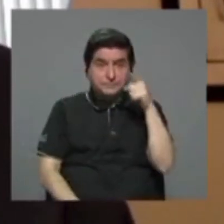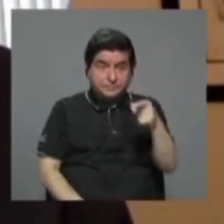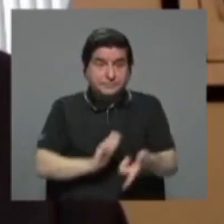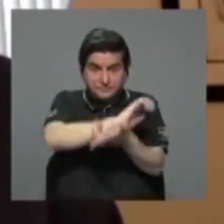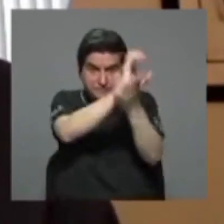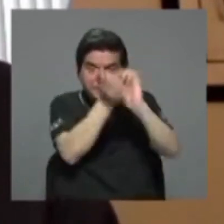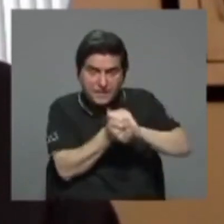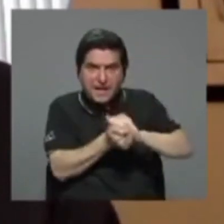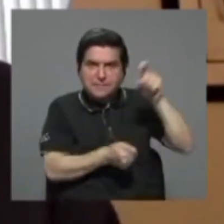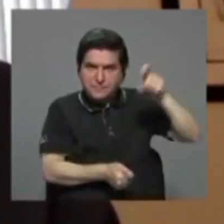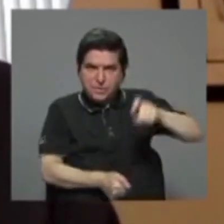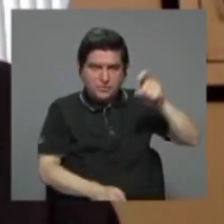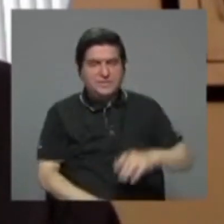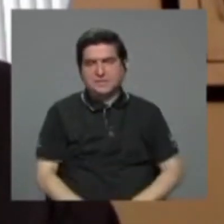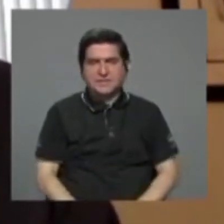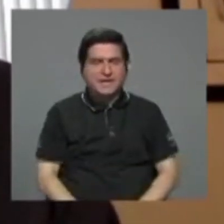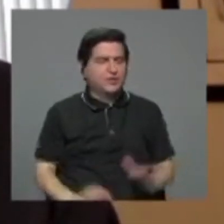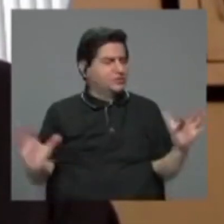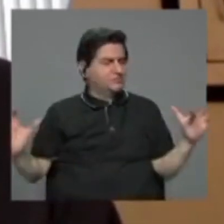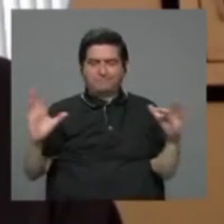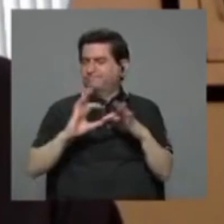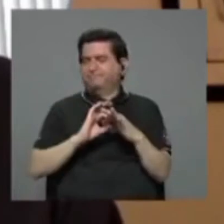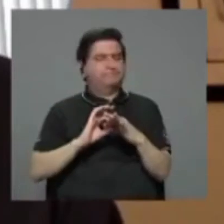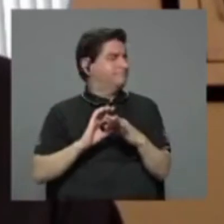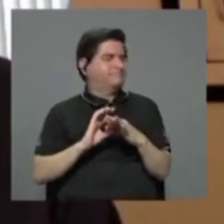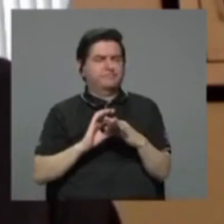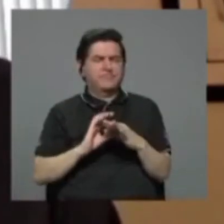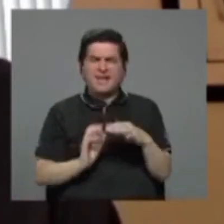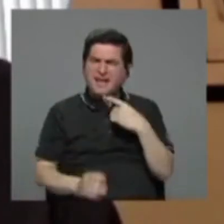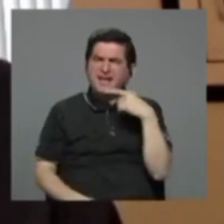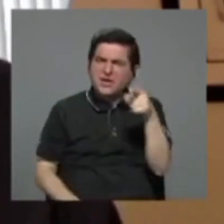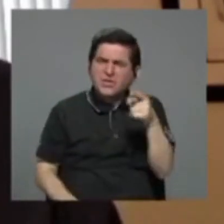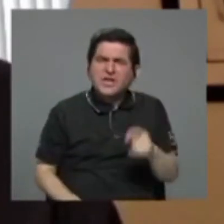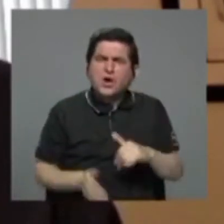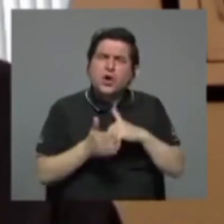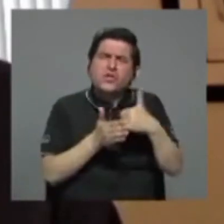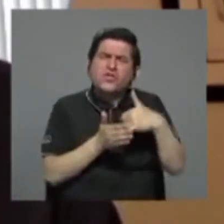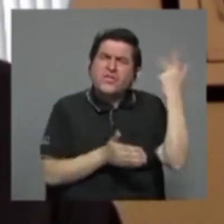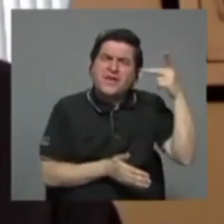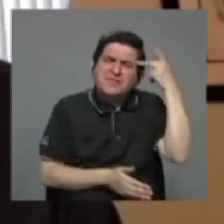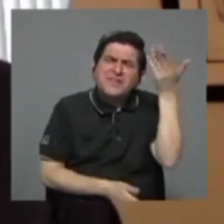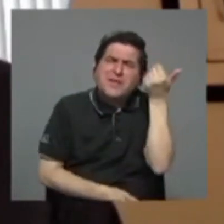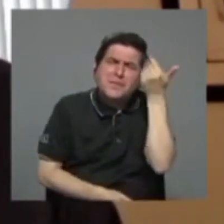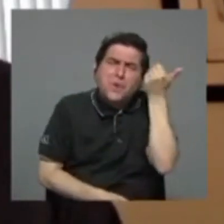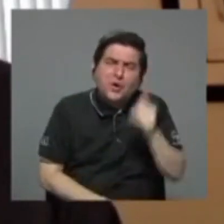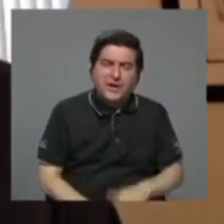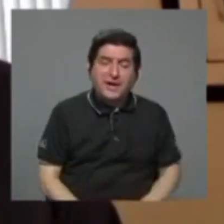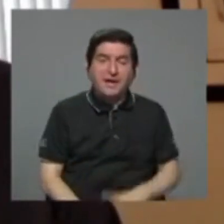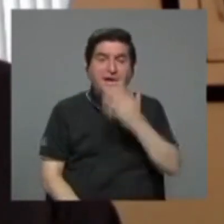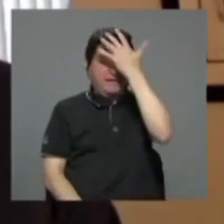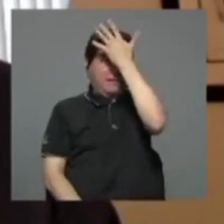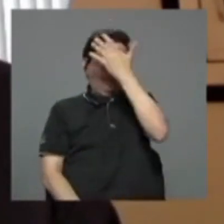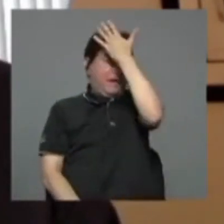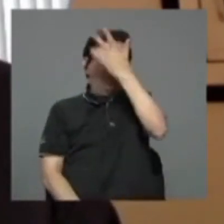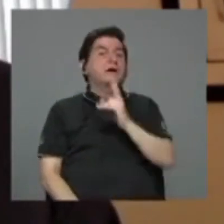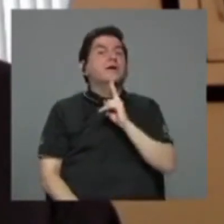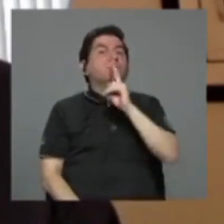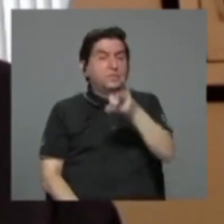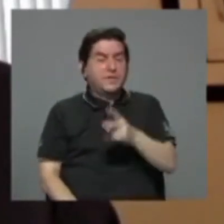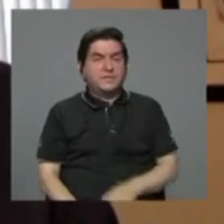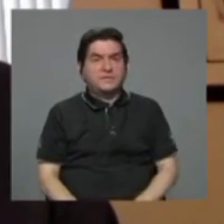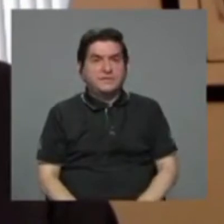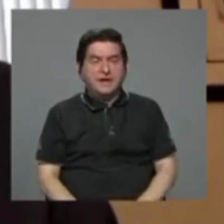reformas necesarias no coincidían. ¿Por qué me refiero a debilidad política? Bueno, porque don Carlos Alvarado, si bien es cierto, en la